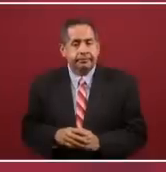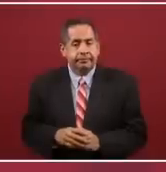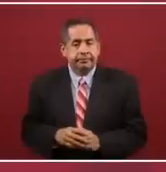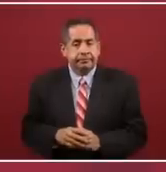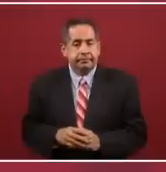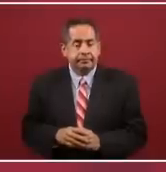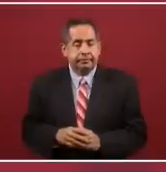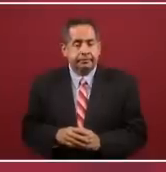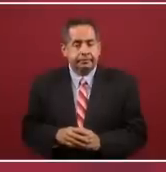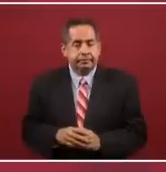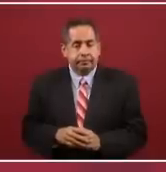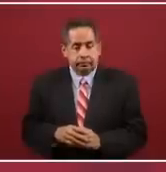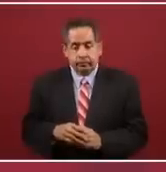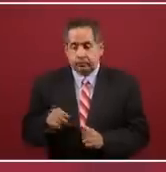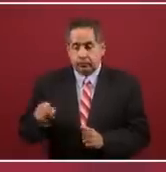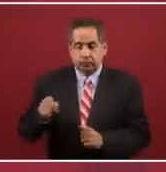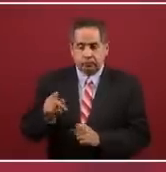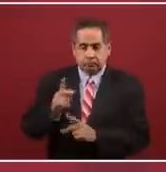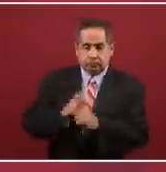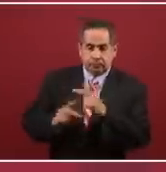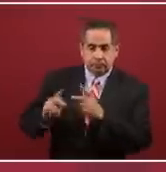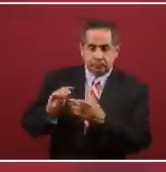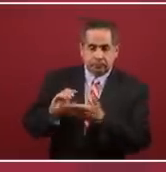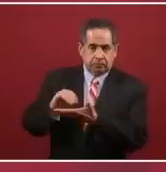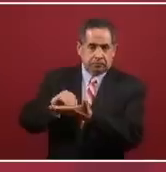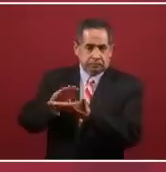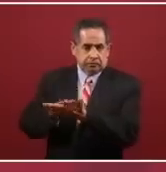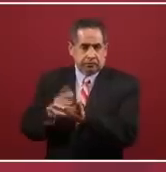en este crédito